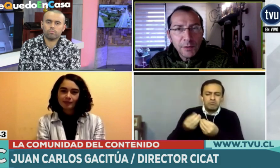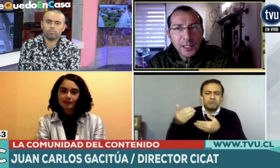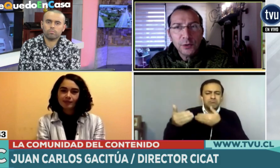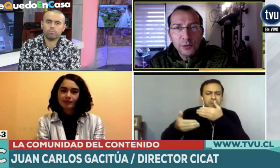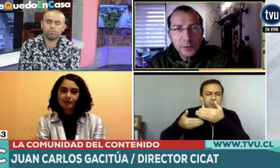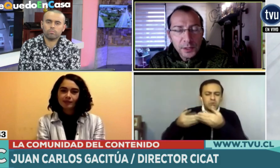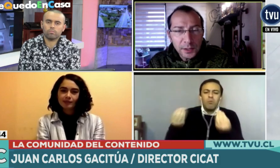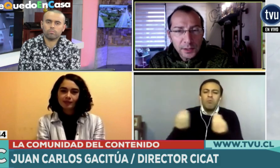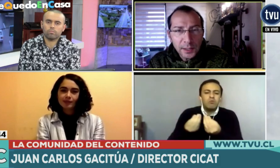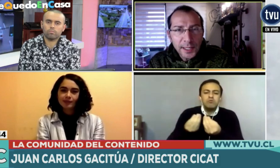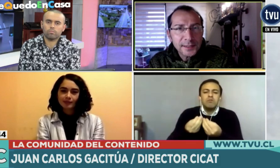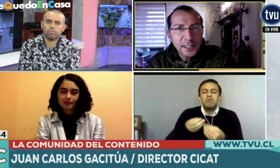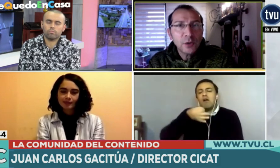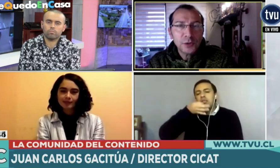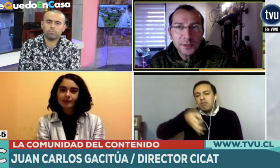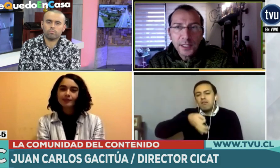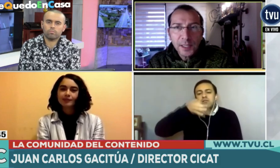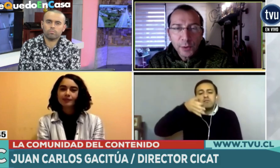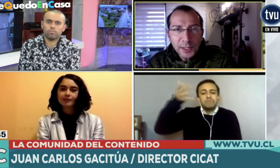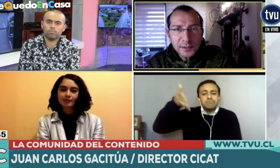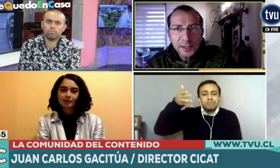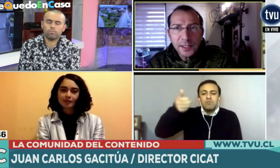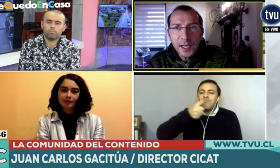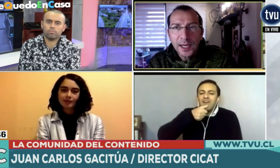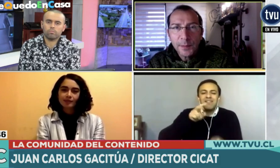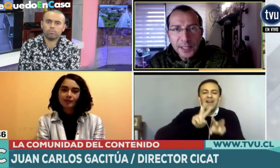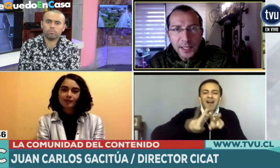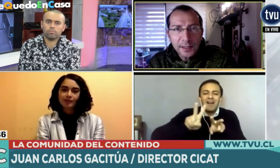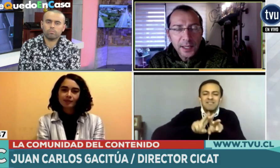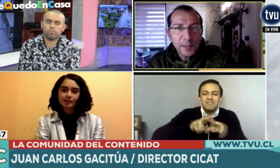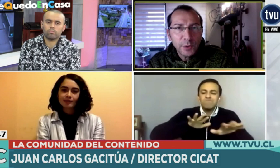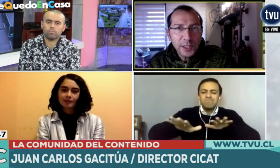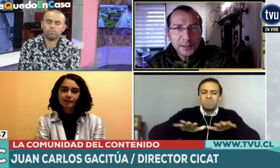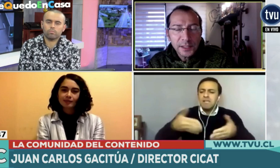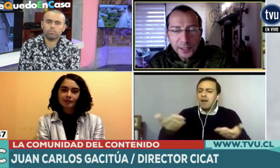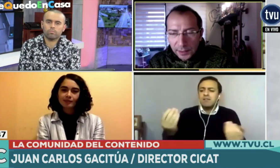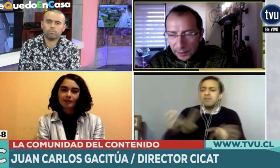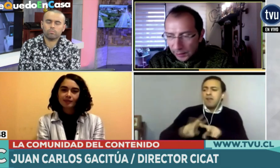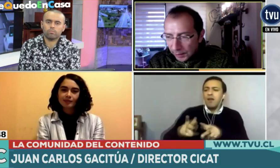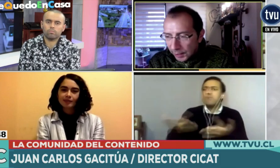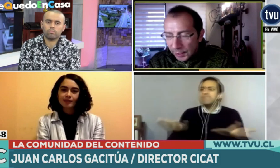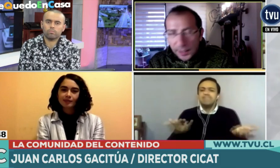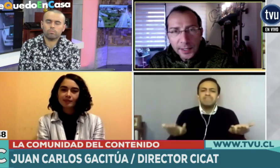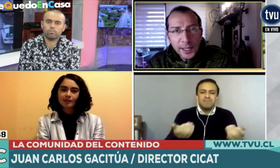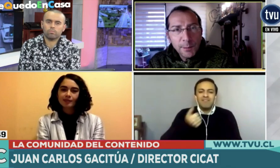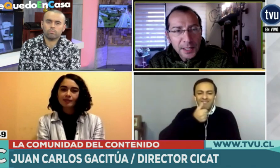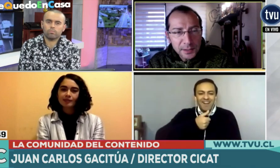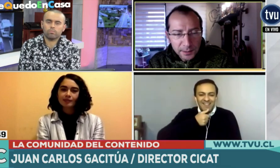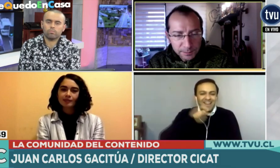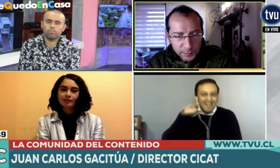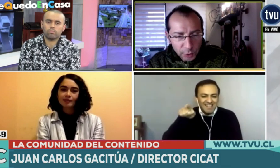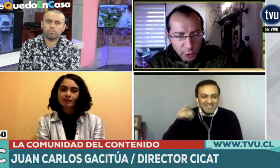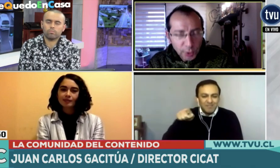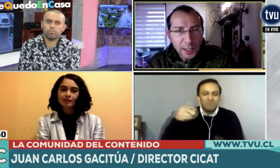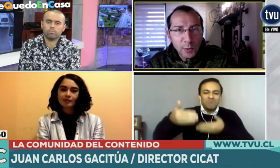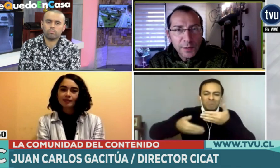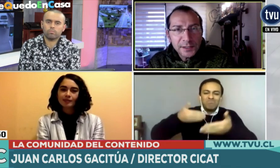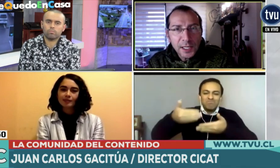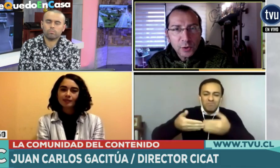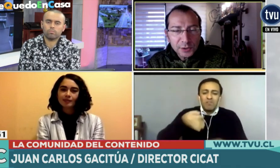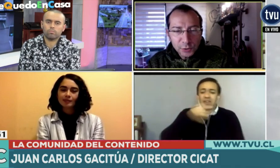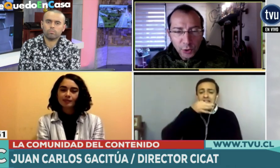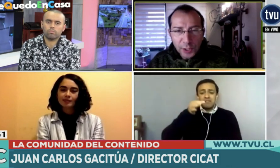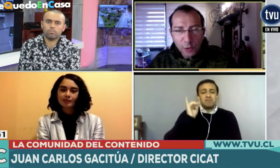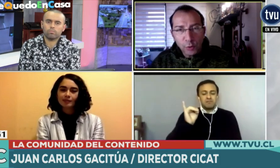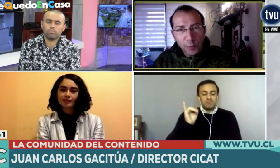demasiado tiempo hablando. Y hay que hacer cosas, hay que ponerse a caminar, hay que ponerse en marcha. Yo creo que en la